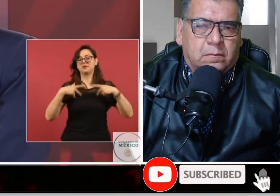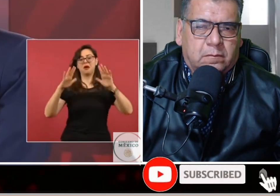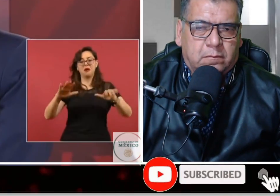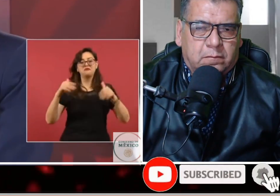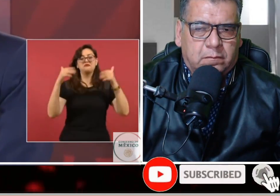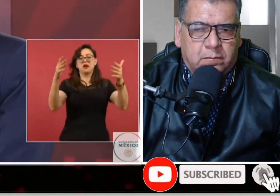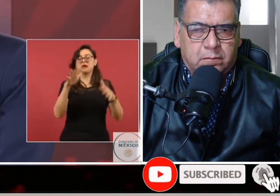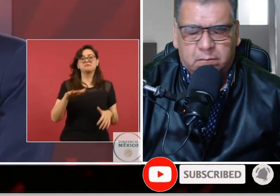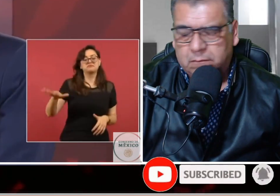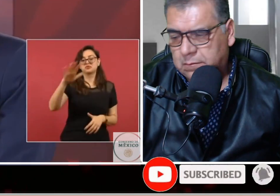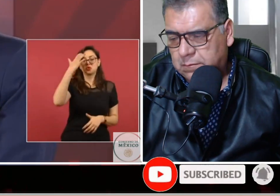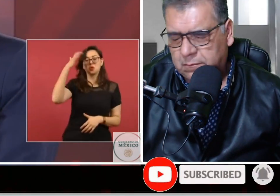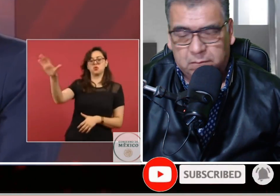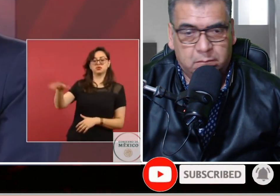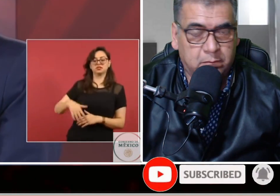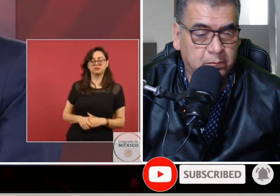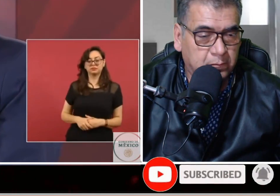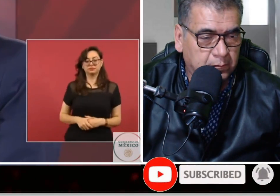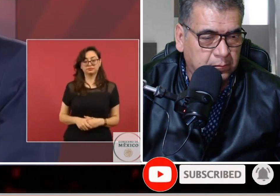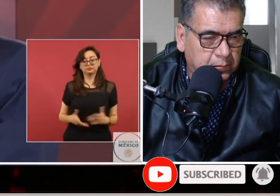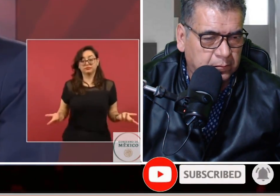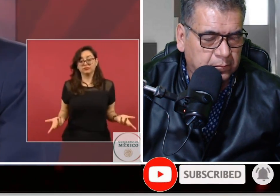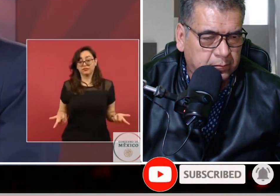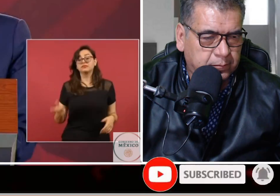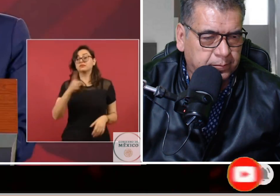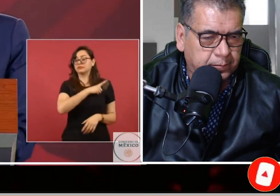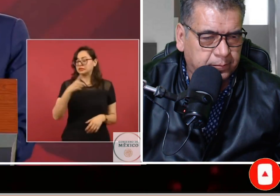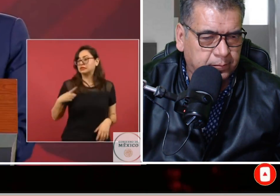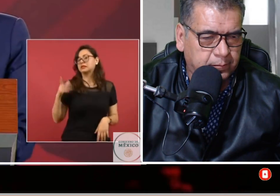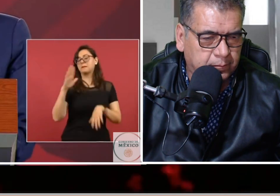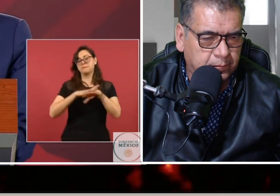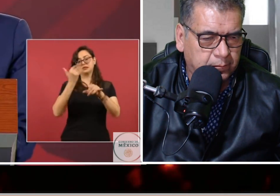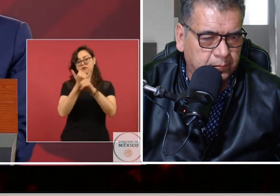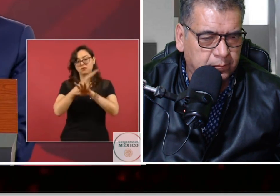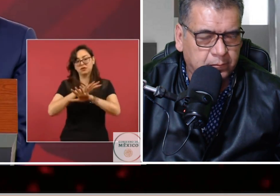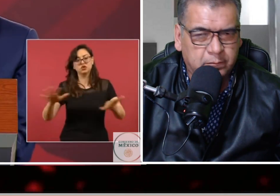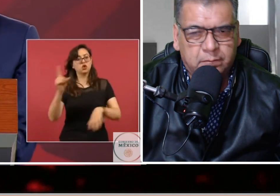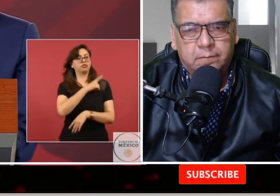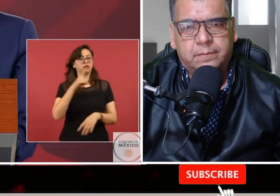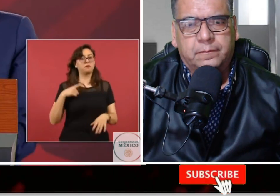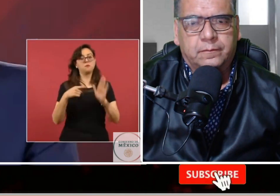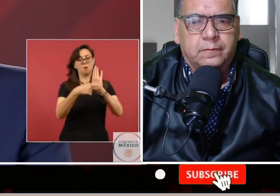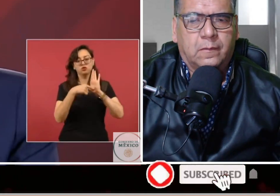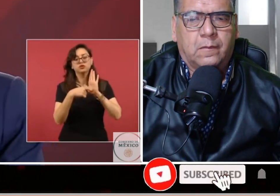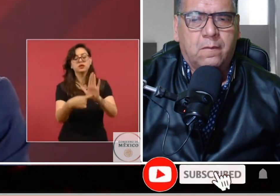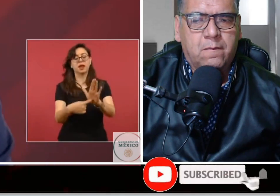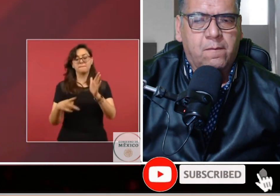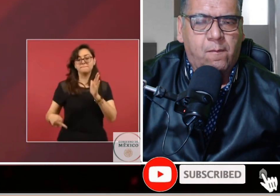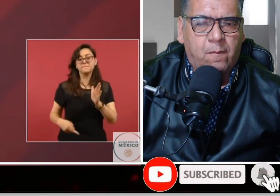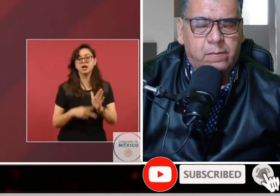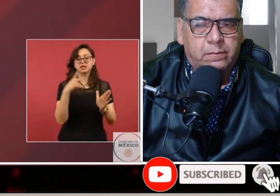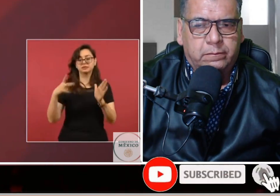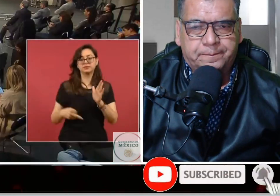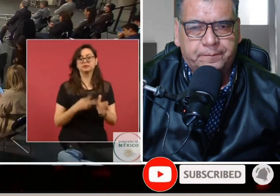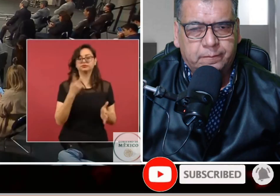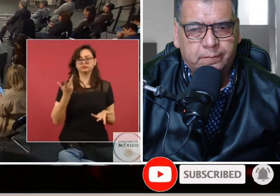Ahora no. Todo esto ayuda mucho, pues, para saber qué es el